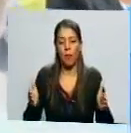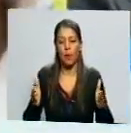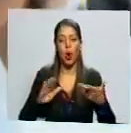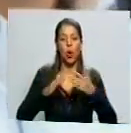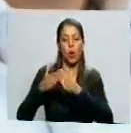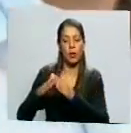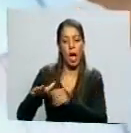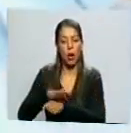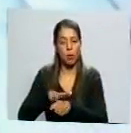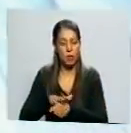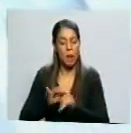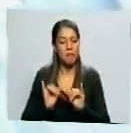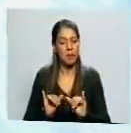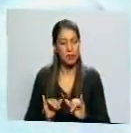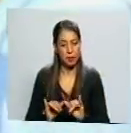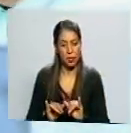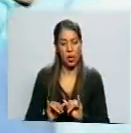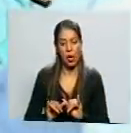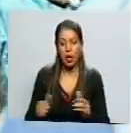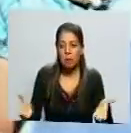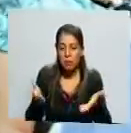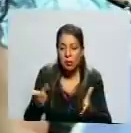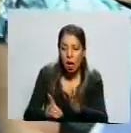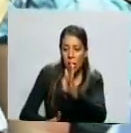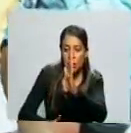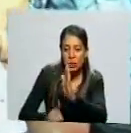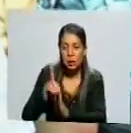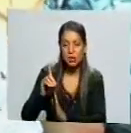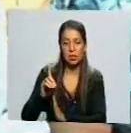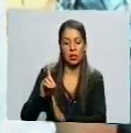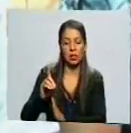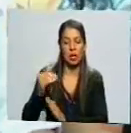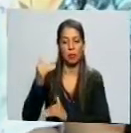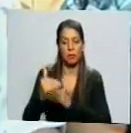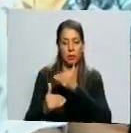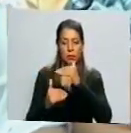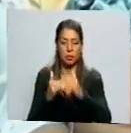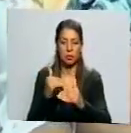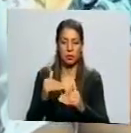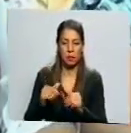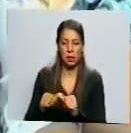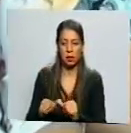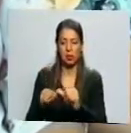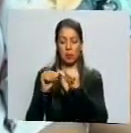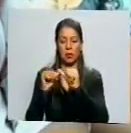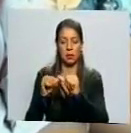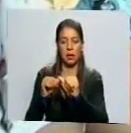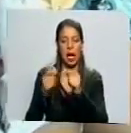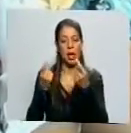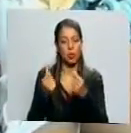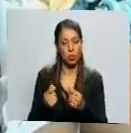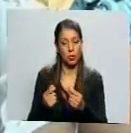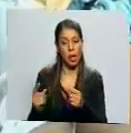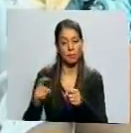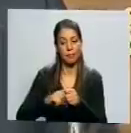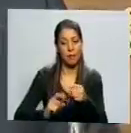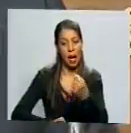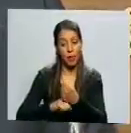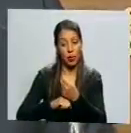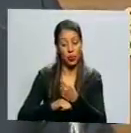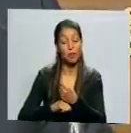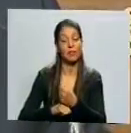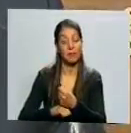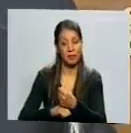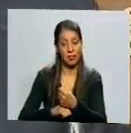poder popular en su desarrollo, crecimiento y permanencia de la economía. Entonces están haciendo